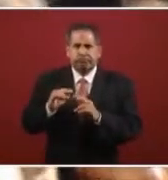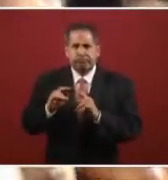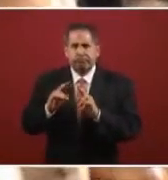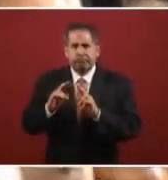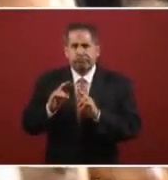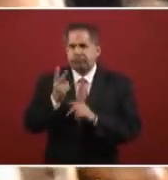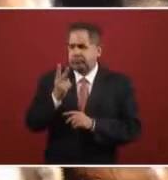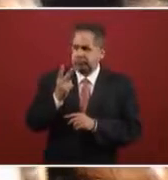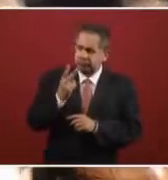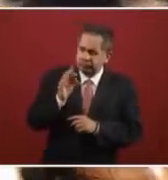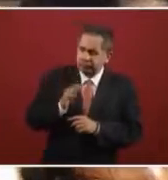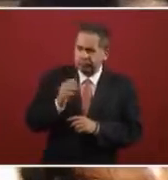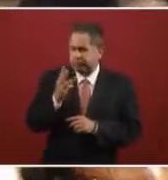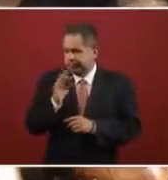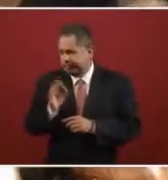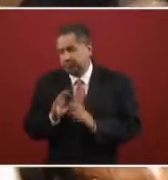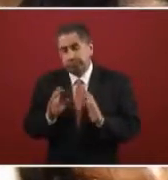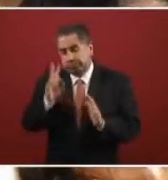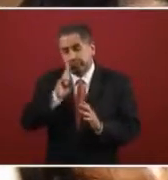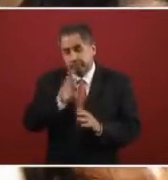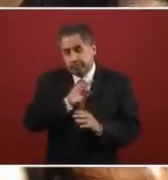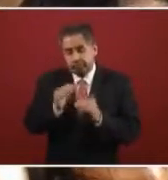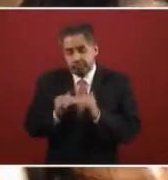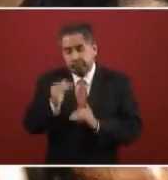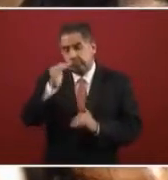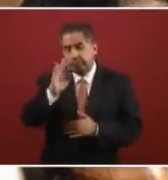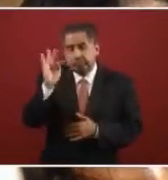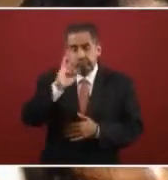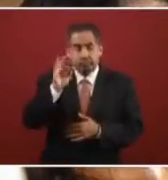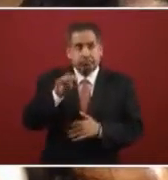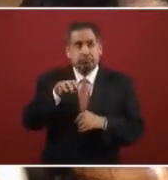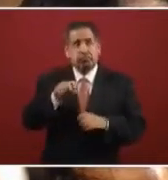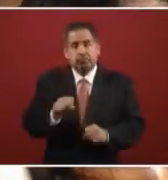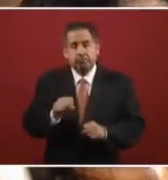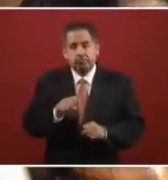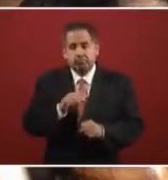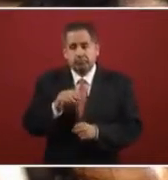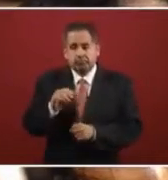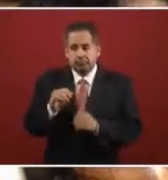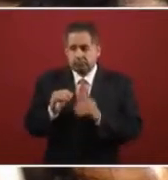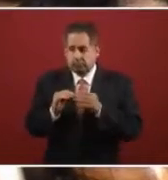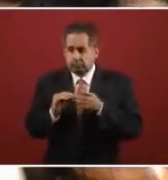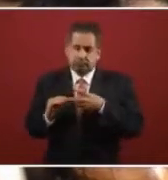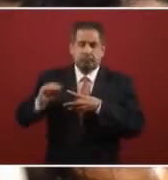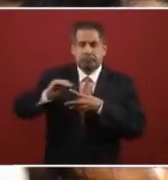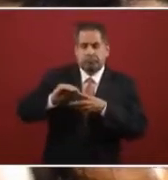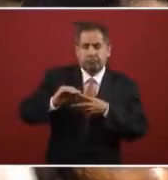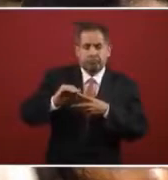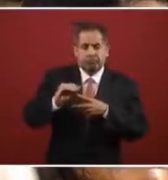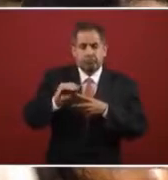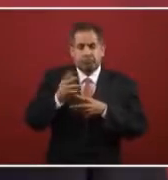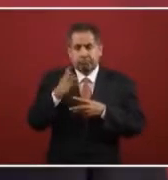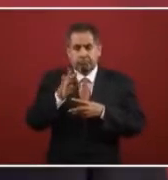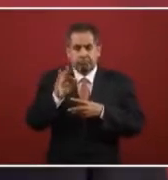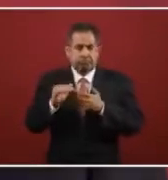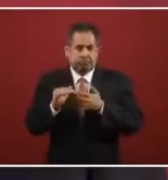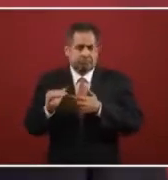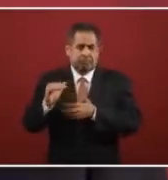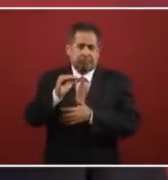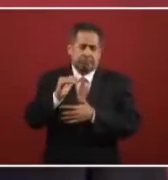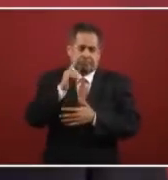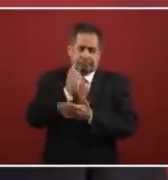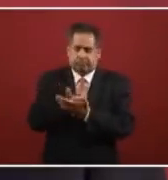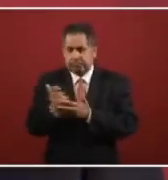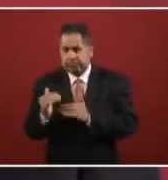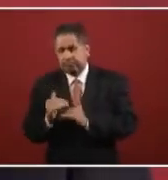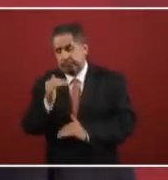to- 2%, to- 3%, y alcanzar tal vez pues, to el possibly- 16 en el ingreso al salario, el aumento al to